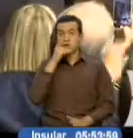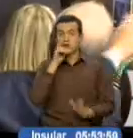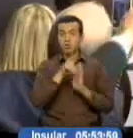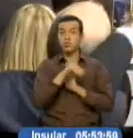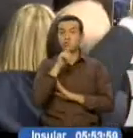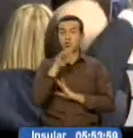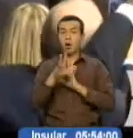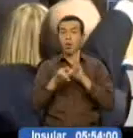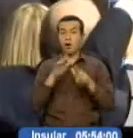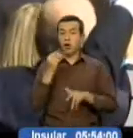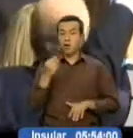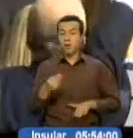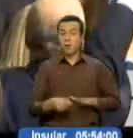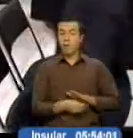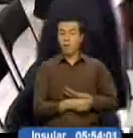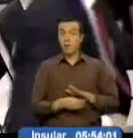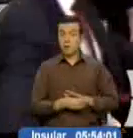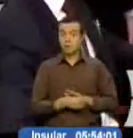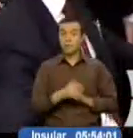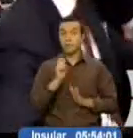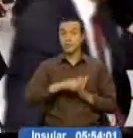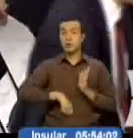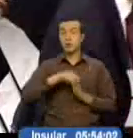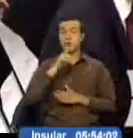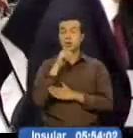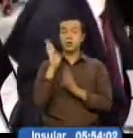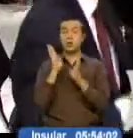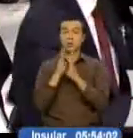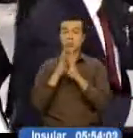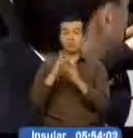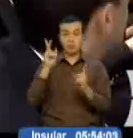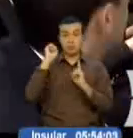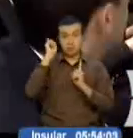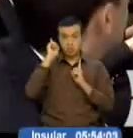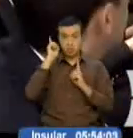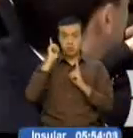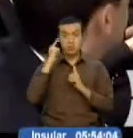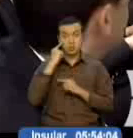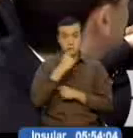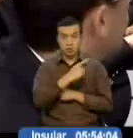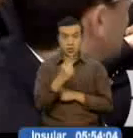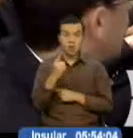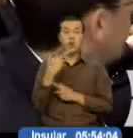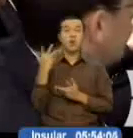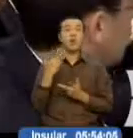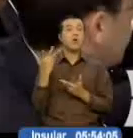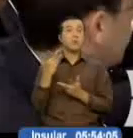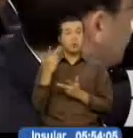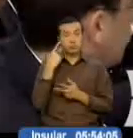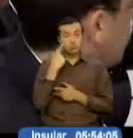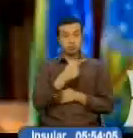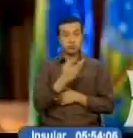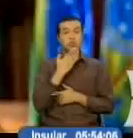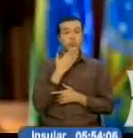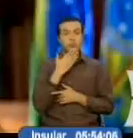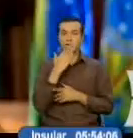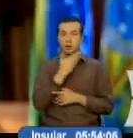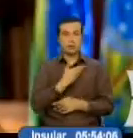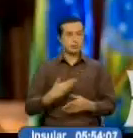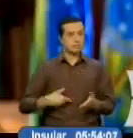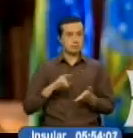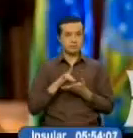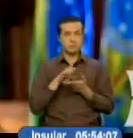por corrupción pasiva que debe ser aprobada por la Cámara de Diputados para evitar el fuero privilegiado y con ello su separación del cargo